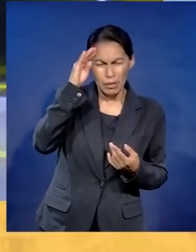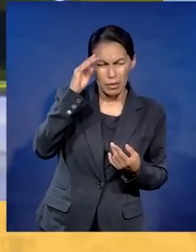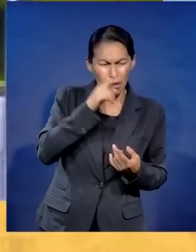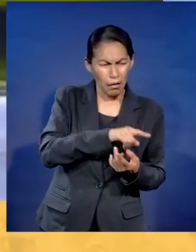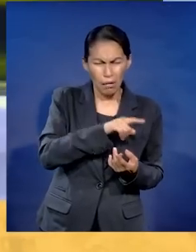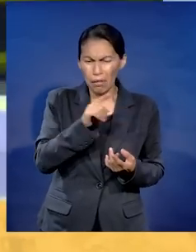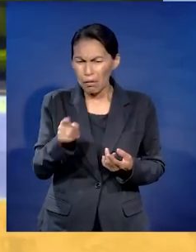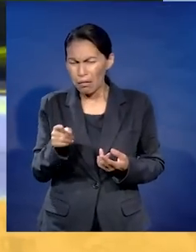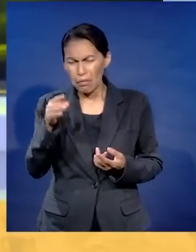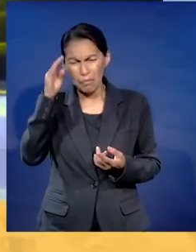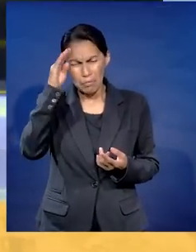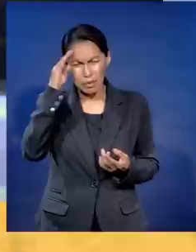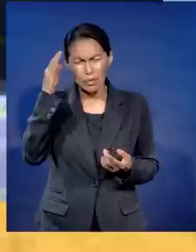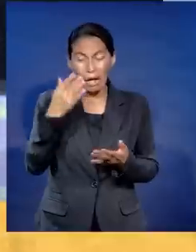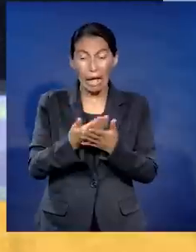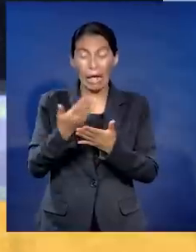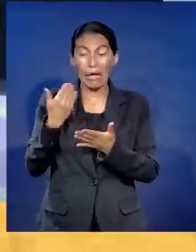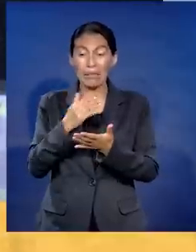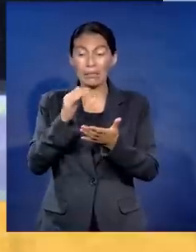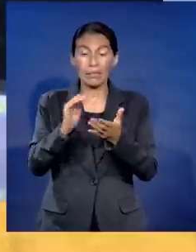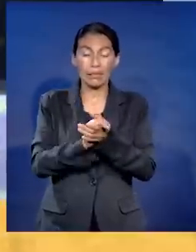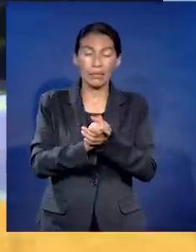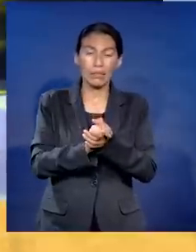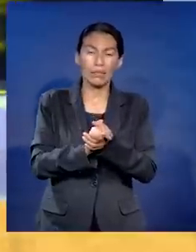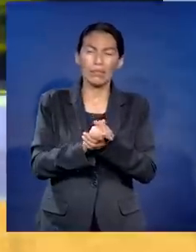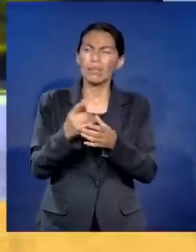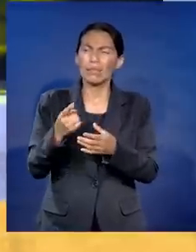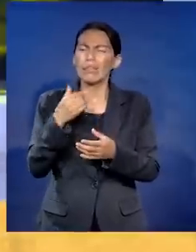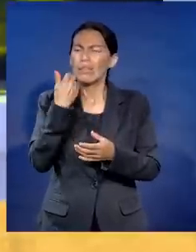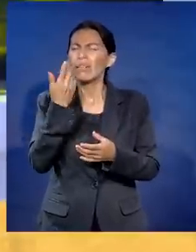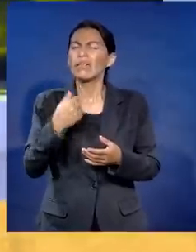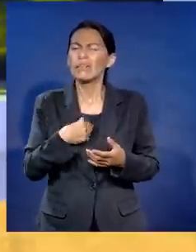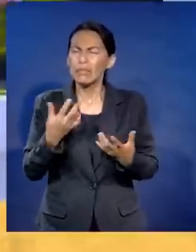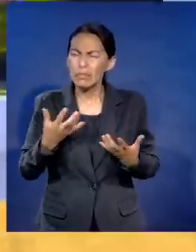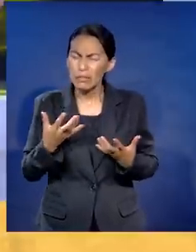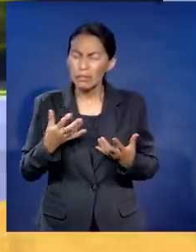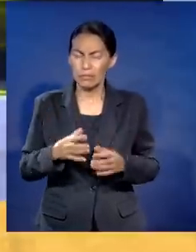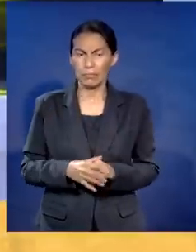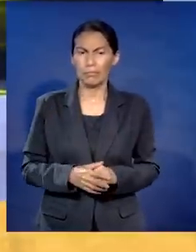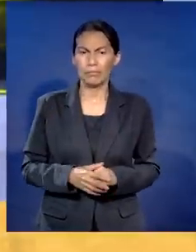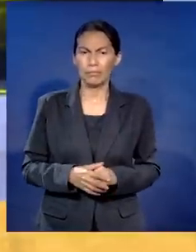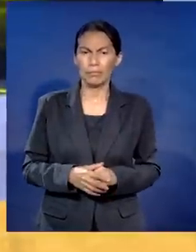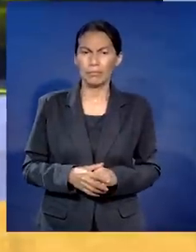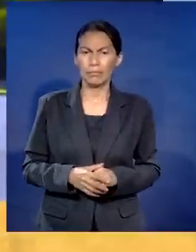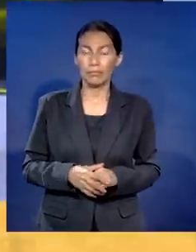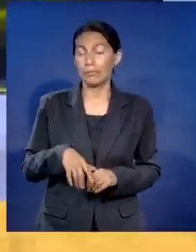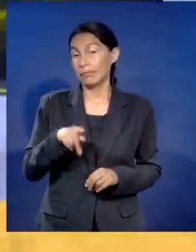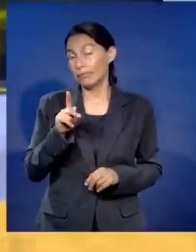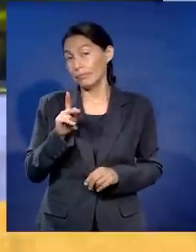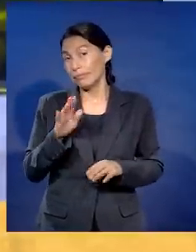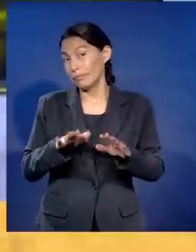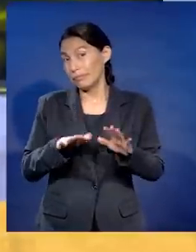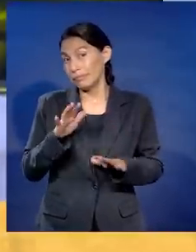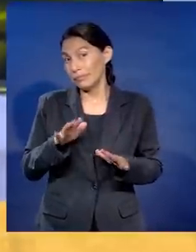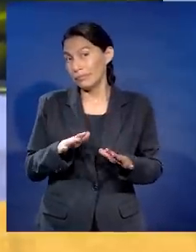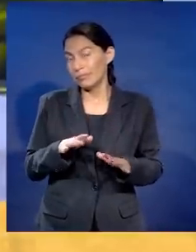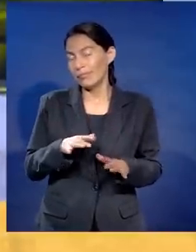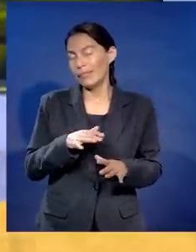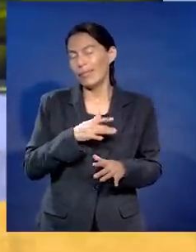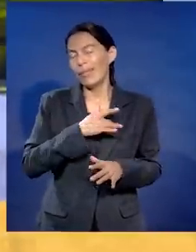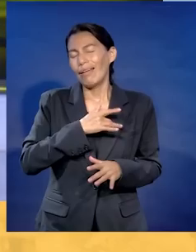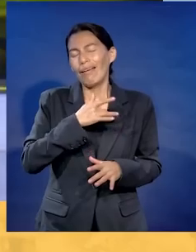básico qué es lo que piensa la otra persona antes de casarme, saber a qué le estoy apostando.